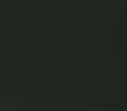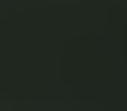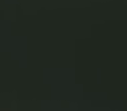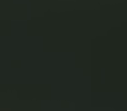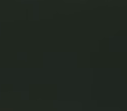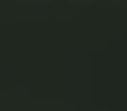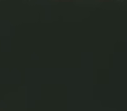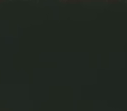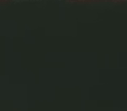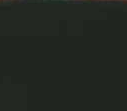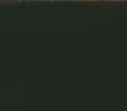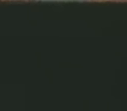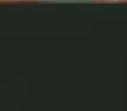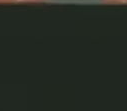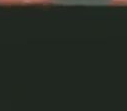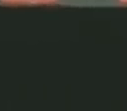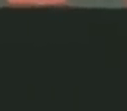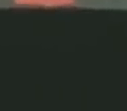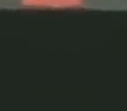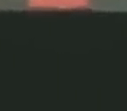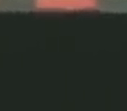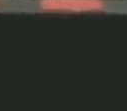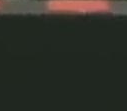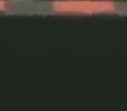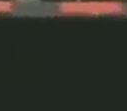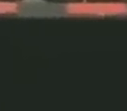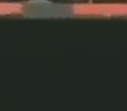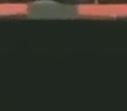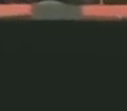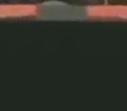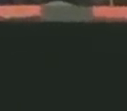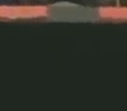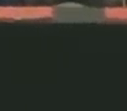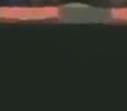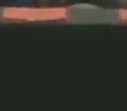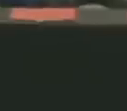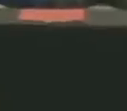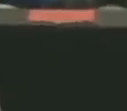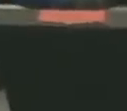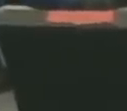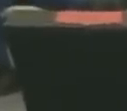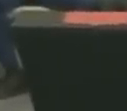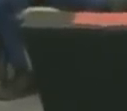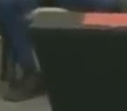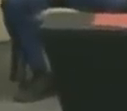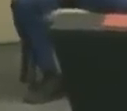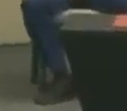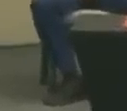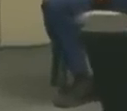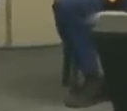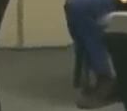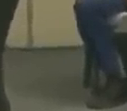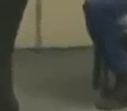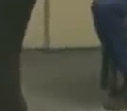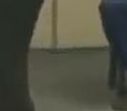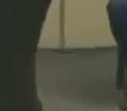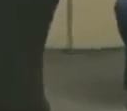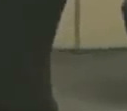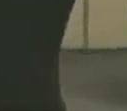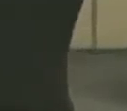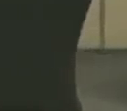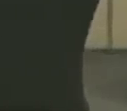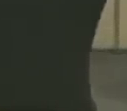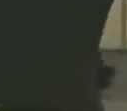Así es, nosotros establecemos contacto desde Ciudad de México, donde ya está a punto de iniciar el acto de